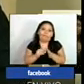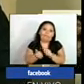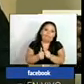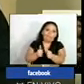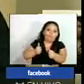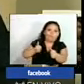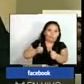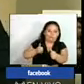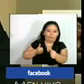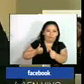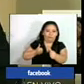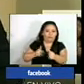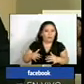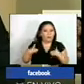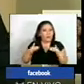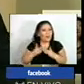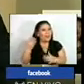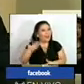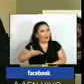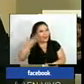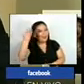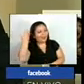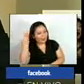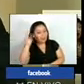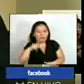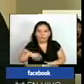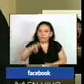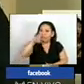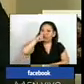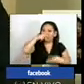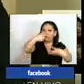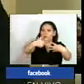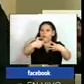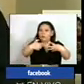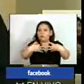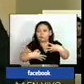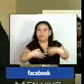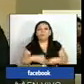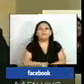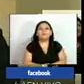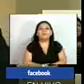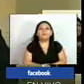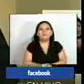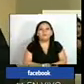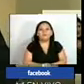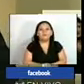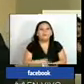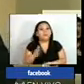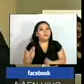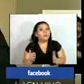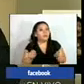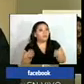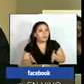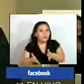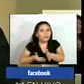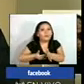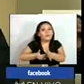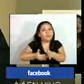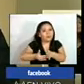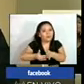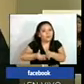medidas antes adoptadas, con más restricciones. Estas empezarán a regir